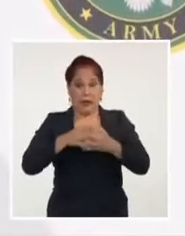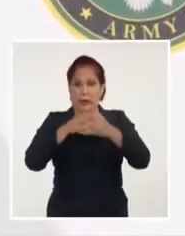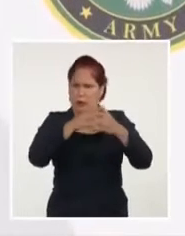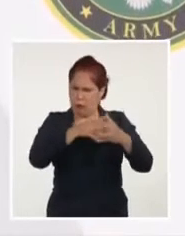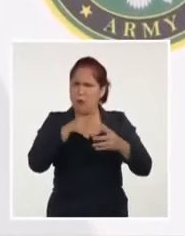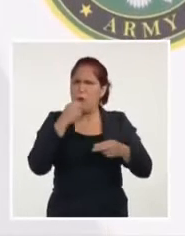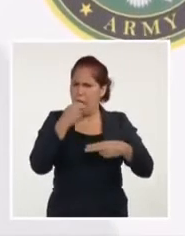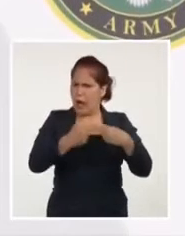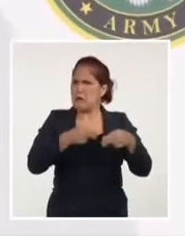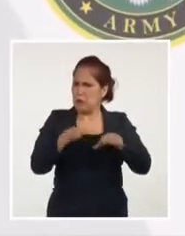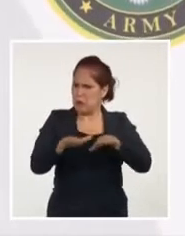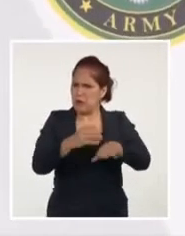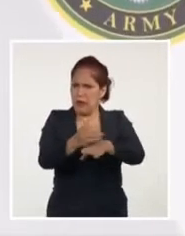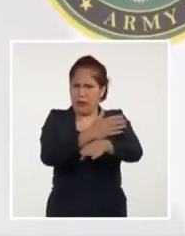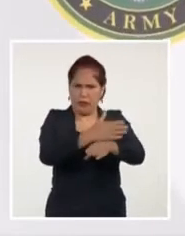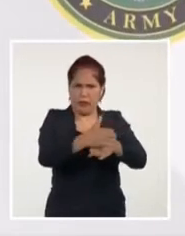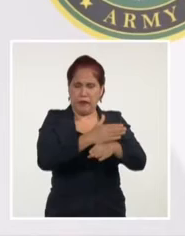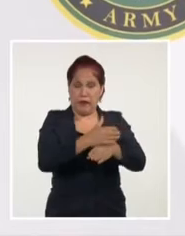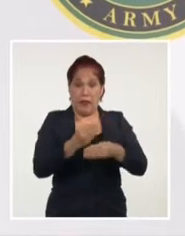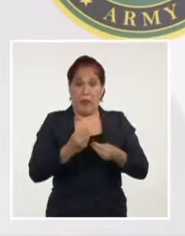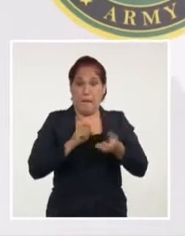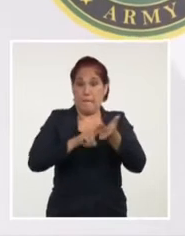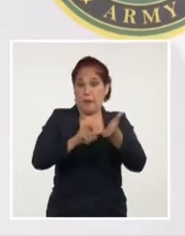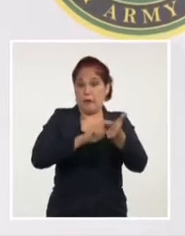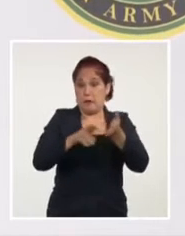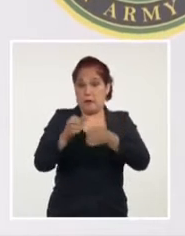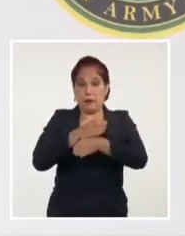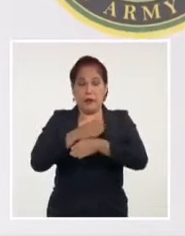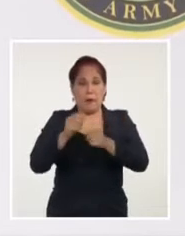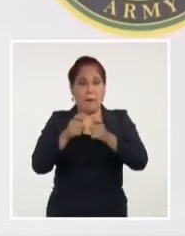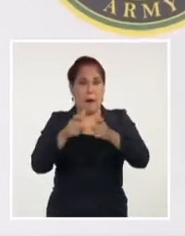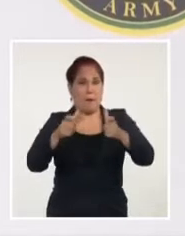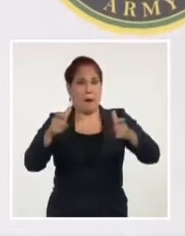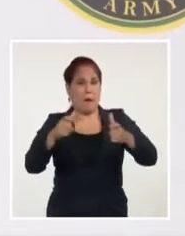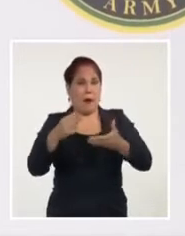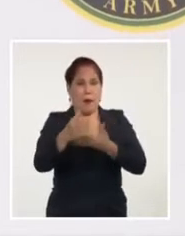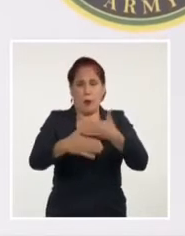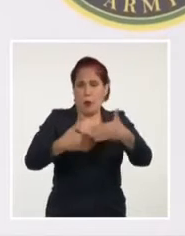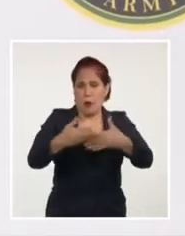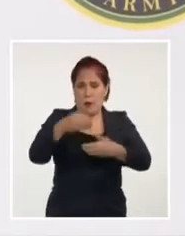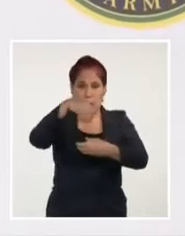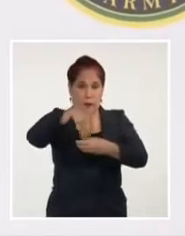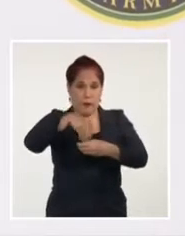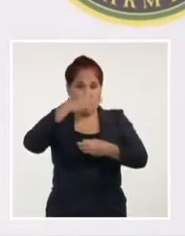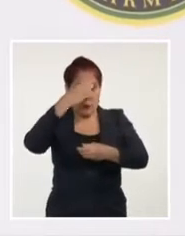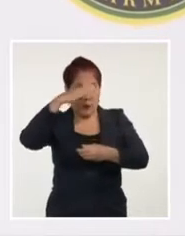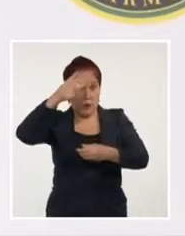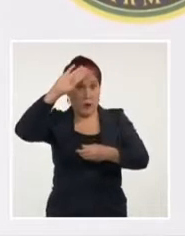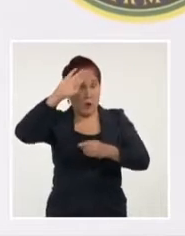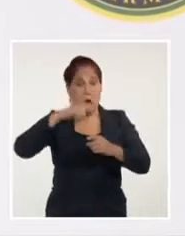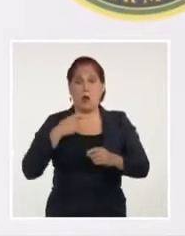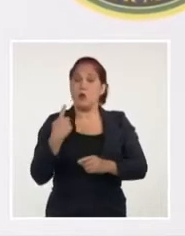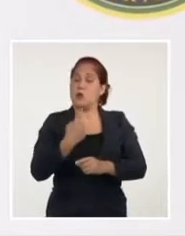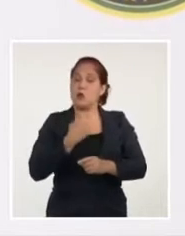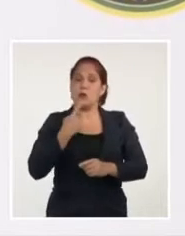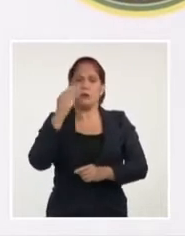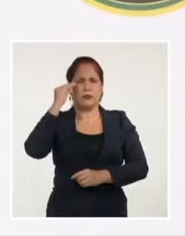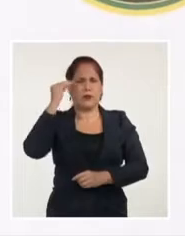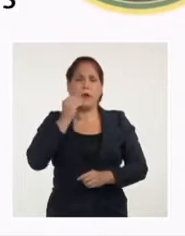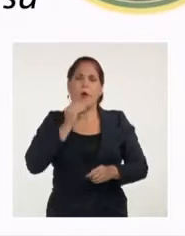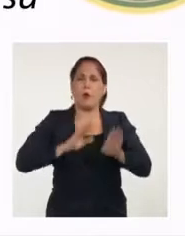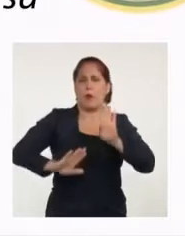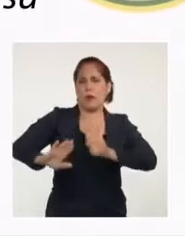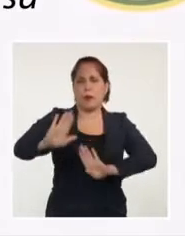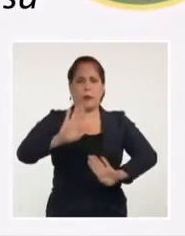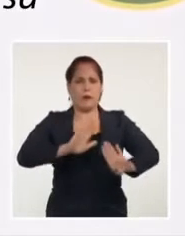ejecutar acciones o transmitir mensajes para incrementar los disturbios y la degradación de las capacidades de su